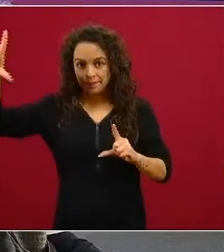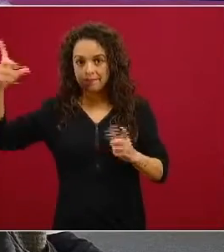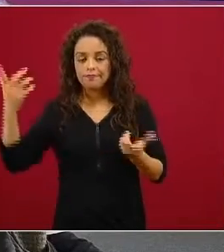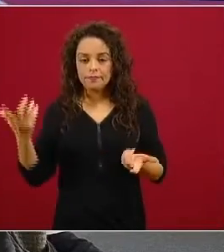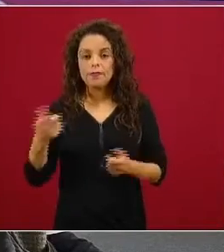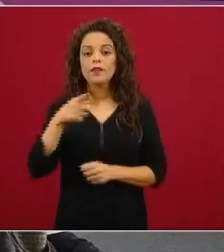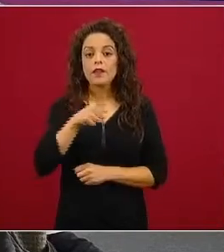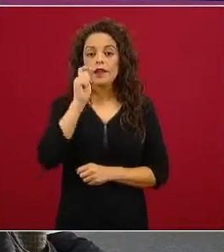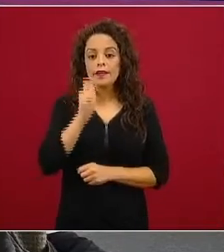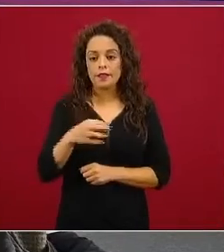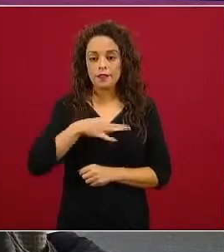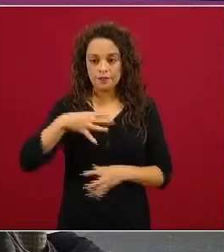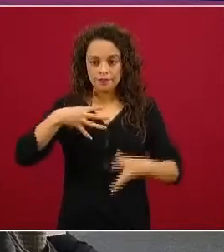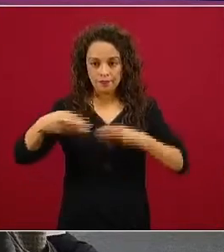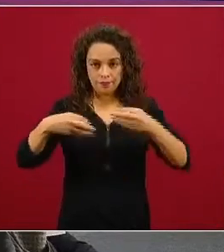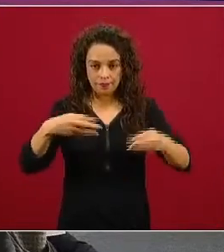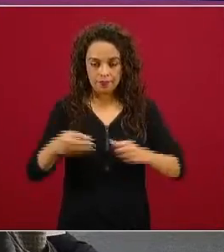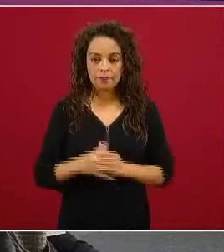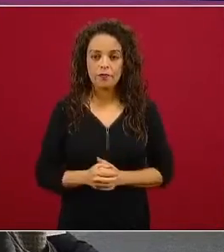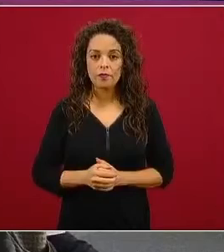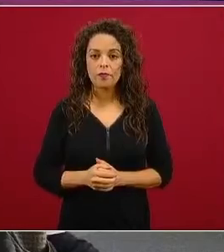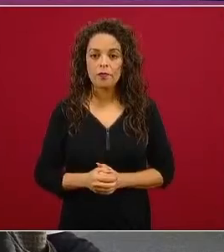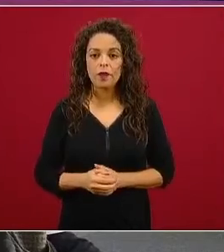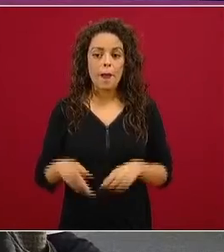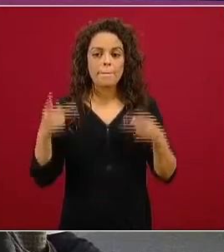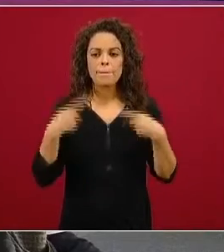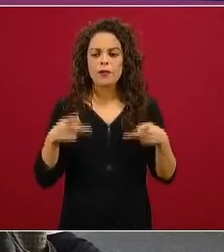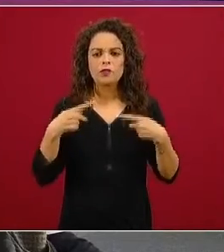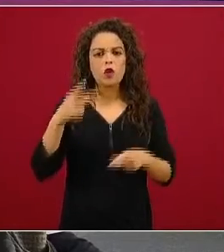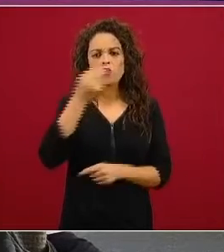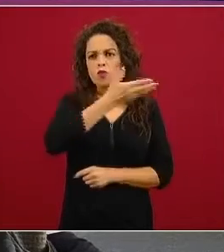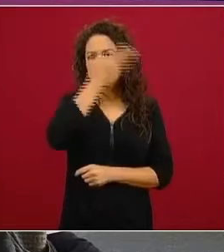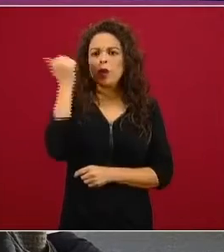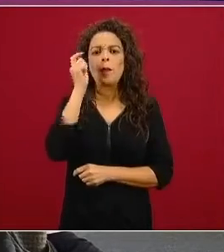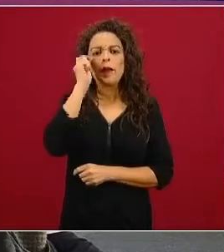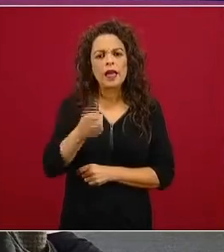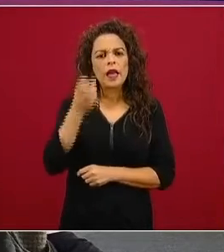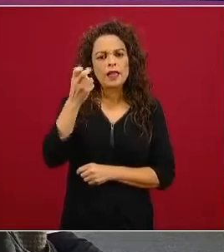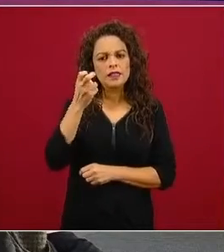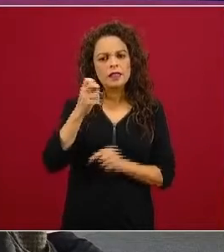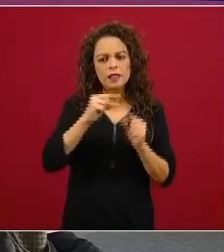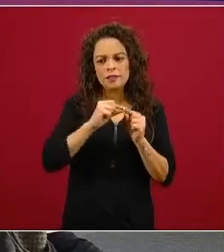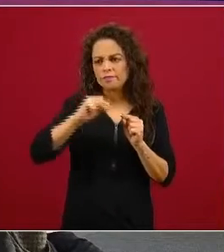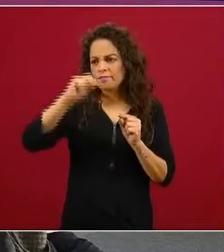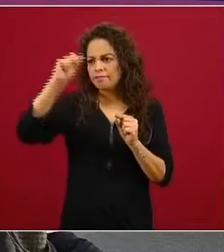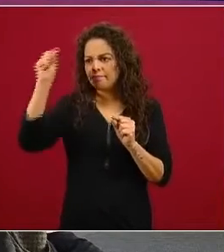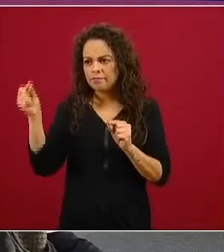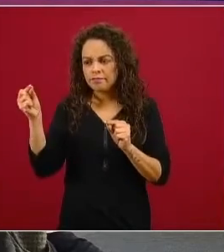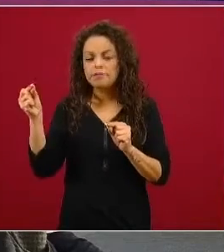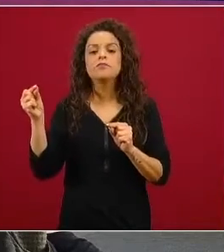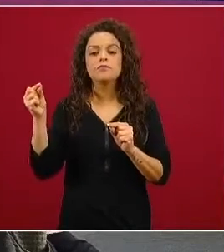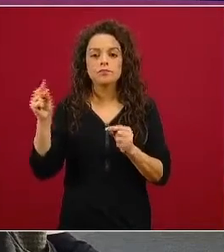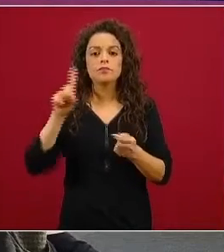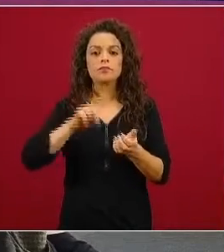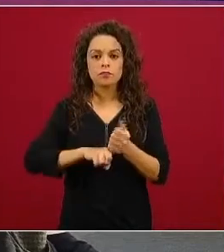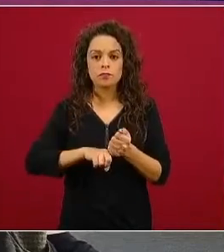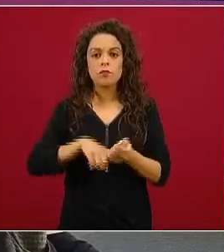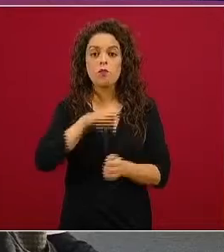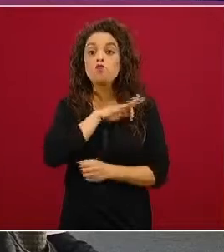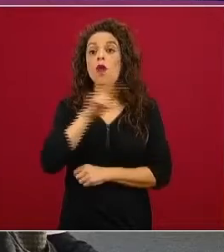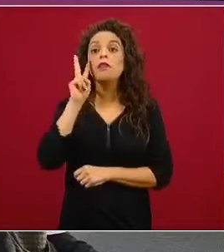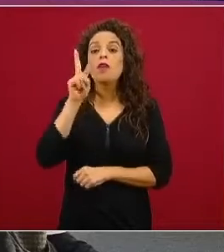de carácter administrativo sobre en qué momento abre cada uno de los espacios públicos, comerciales, económicos,